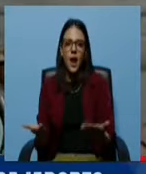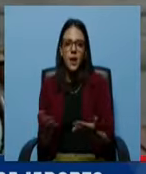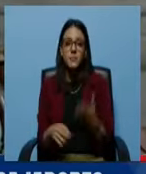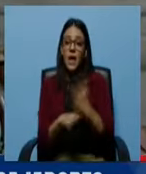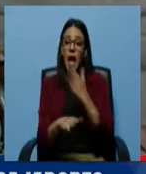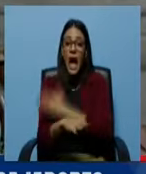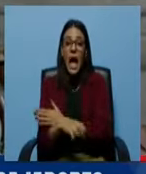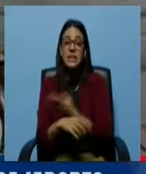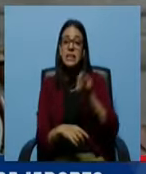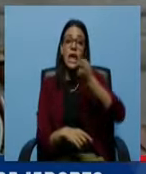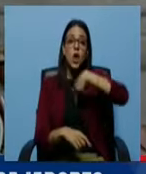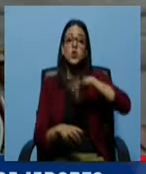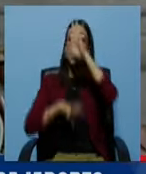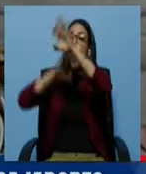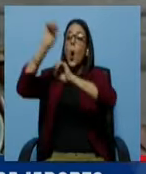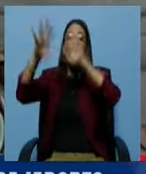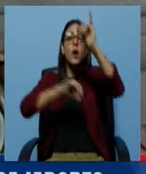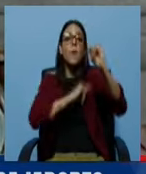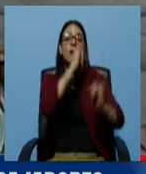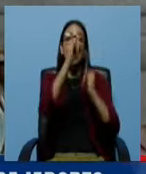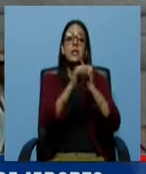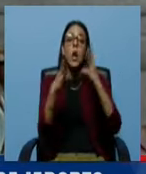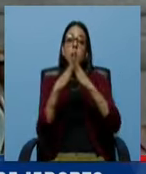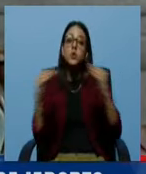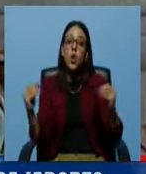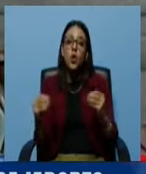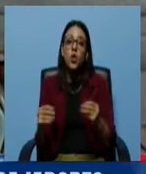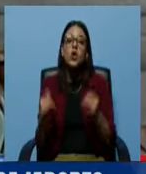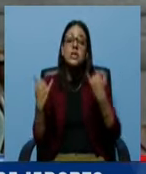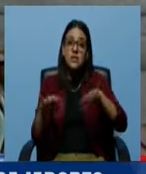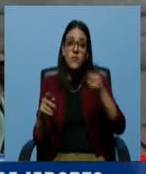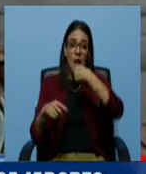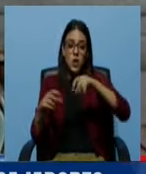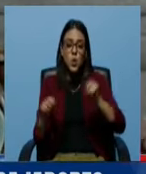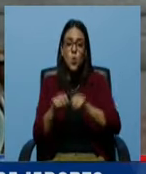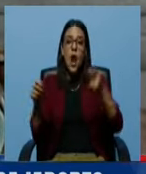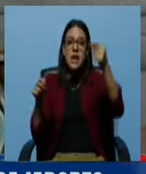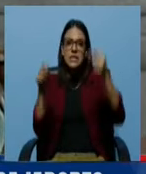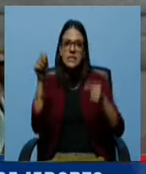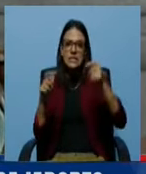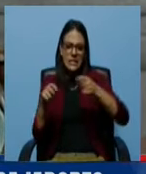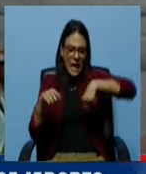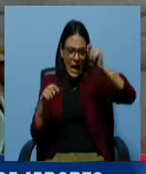Antes todo se importaba. Si la chequera petrolera era tan fuerte,